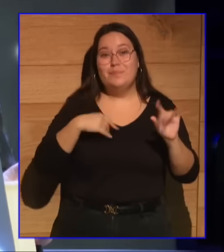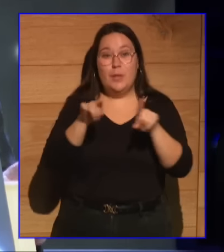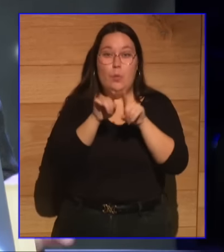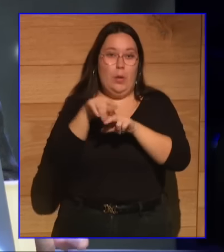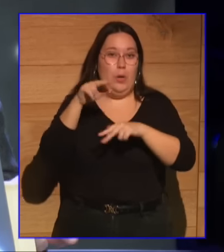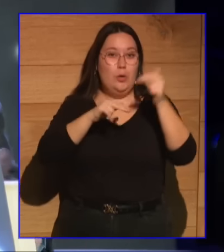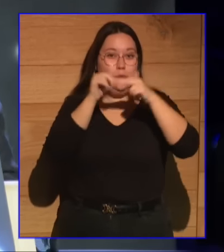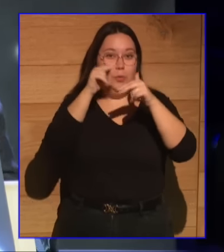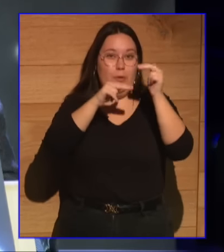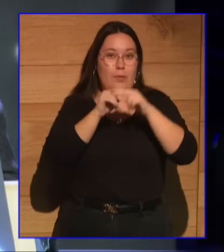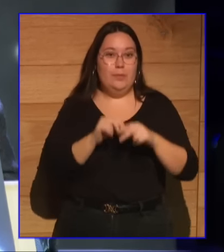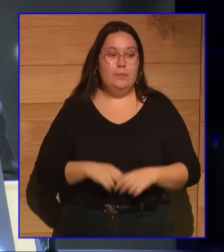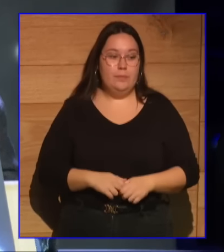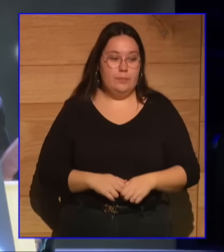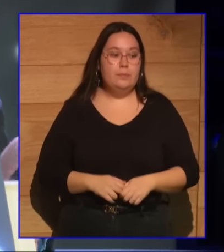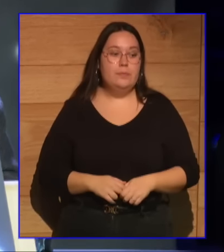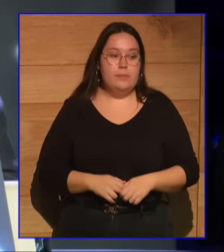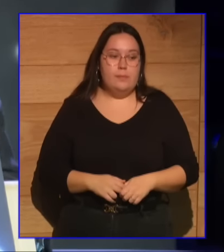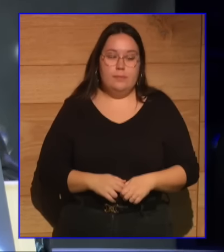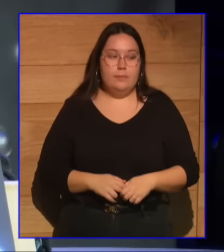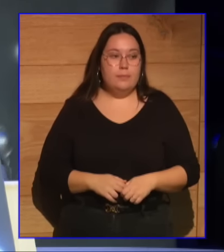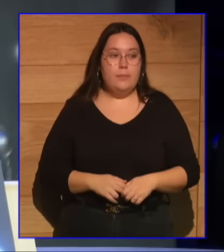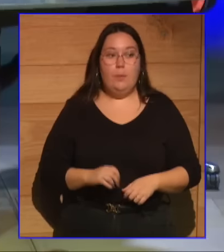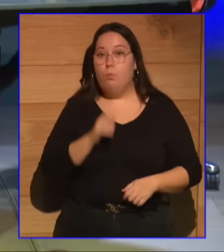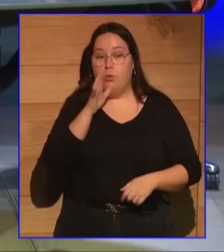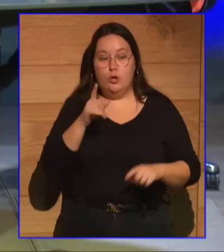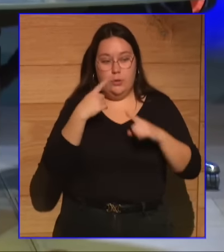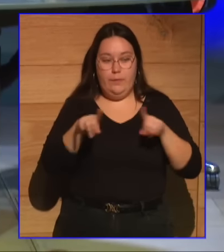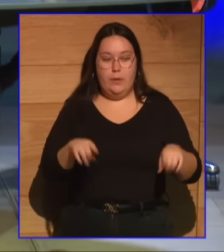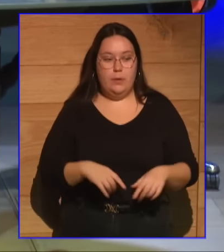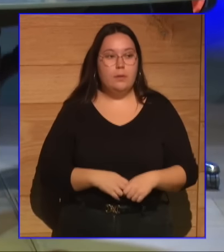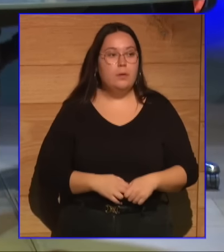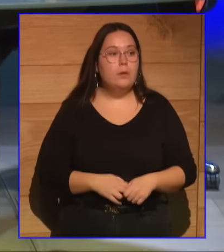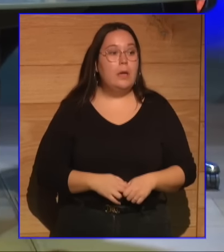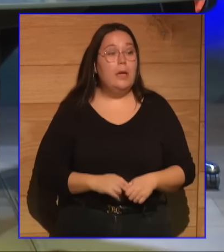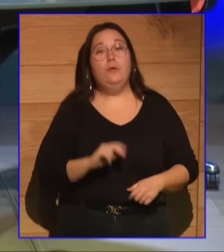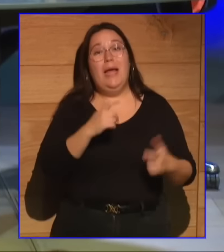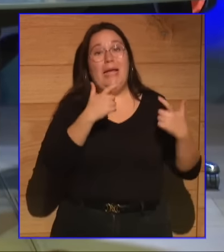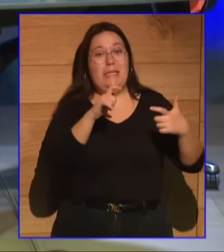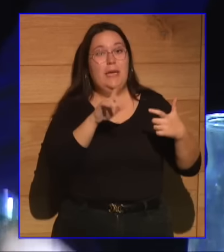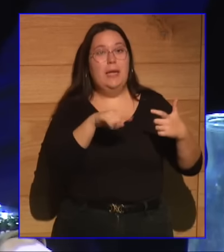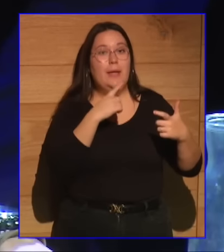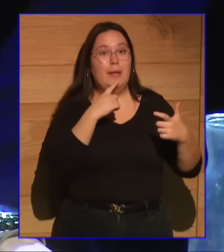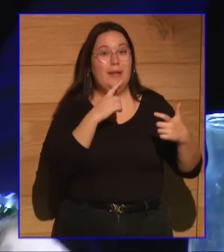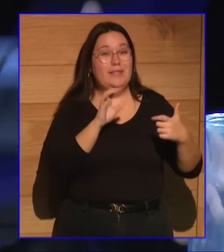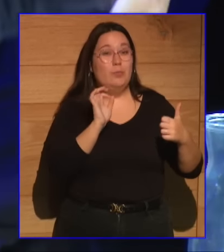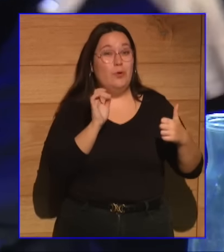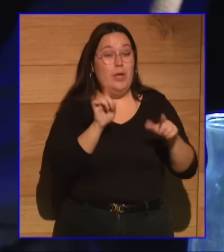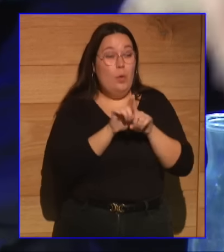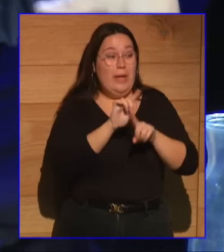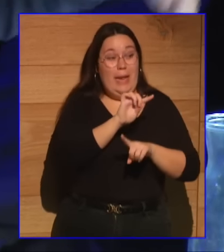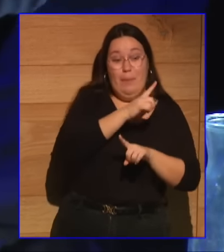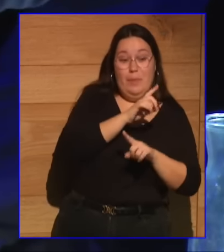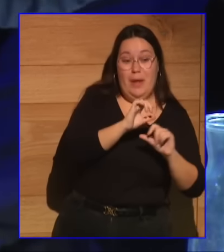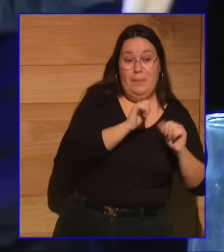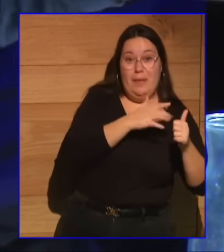construcción de set pieces. Esa es la razón por la que es tan diferente. De hecho, la segunda empieza con una escena que era con la que iba a empezar la primera, que es esa